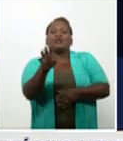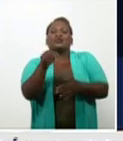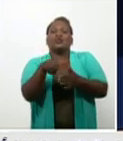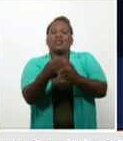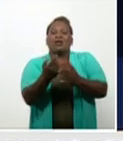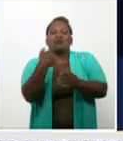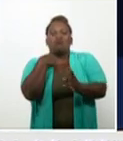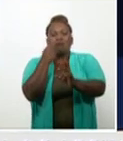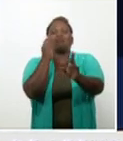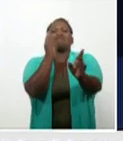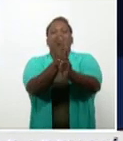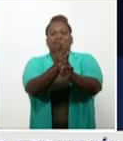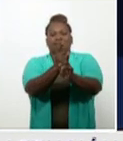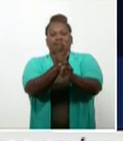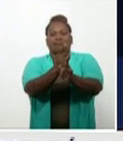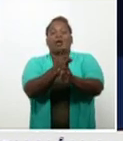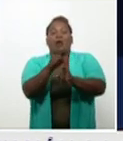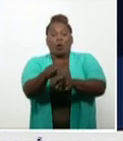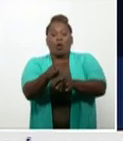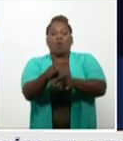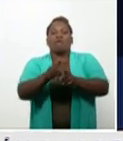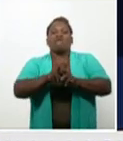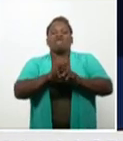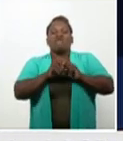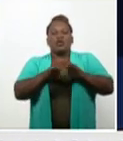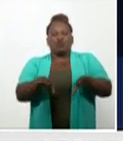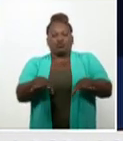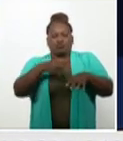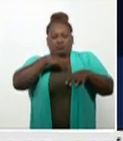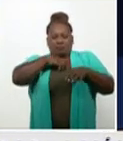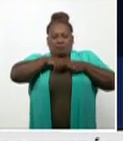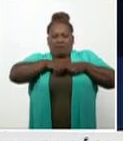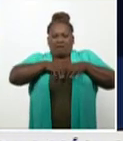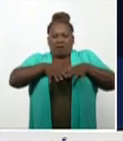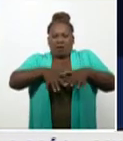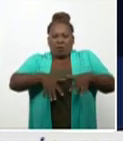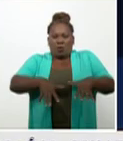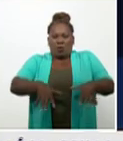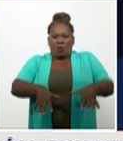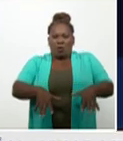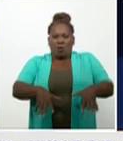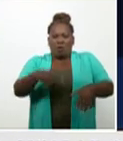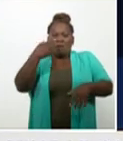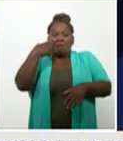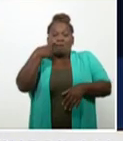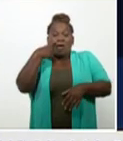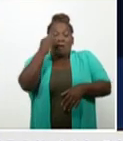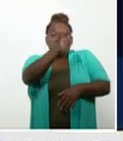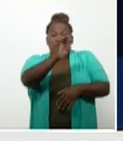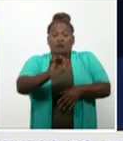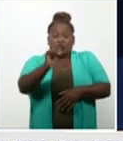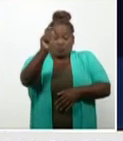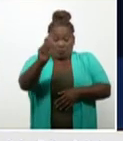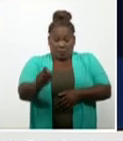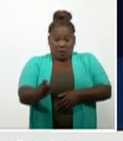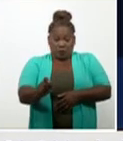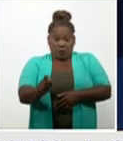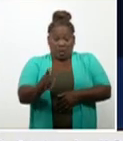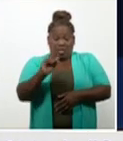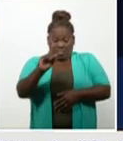contacto con el virus. Ahora, ustedes ven que hay un porciento muy alto de personas que se